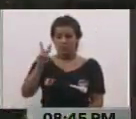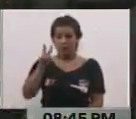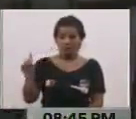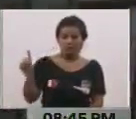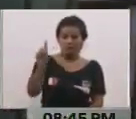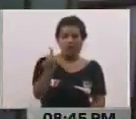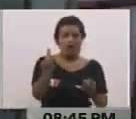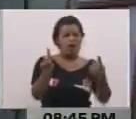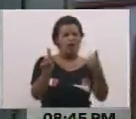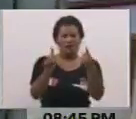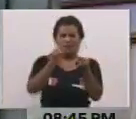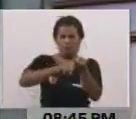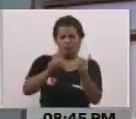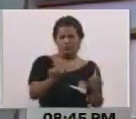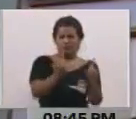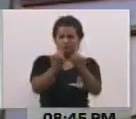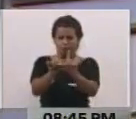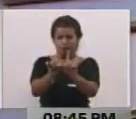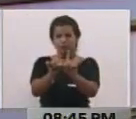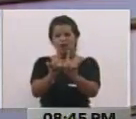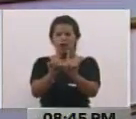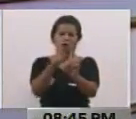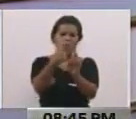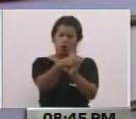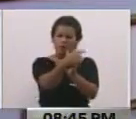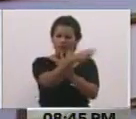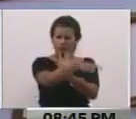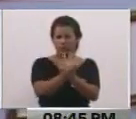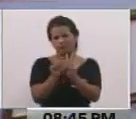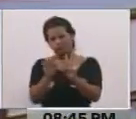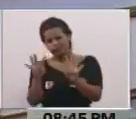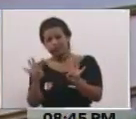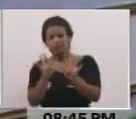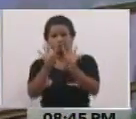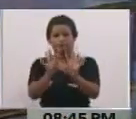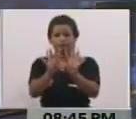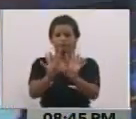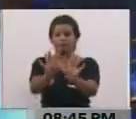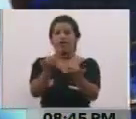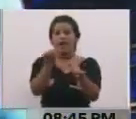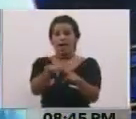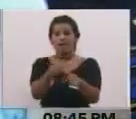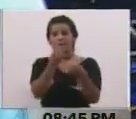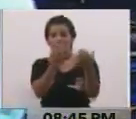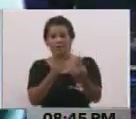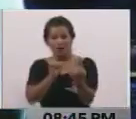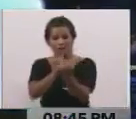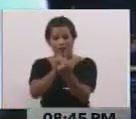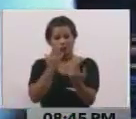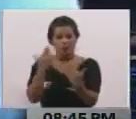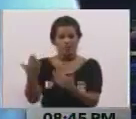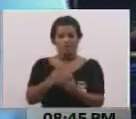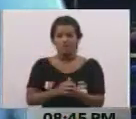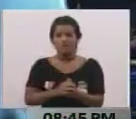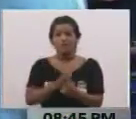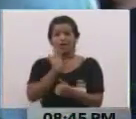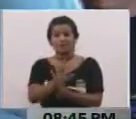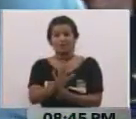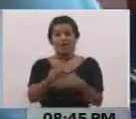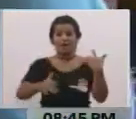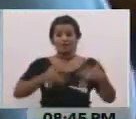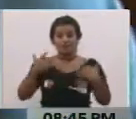entre otras autoridades, asisten a esta actividad y a este encuentro como parte de las actividades y de la